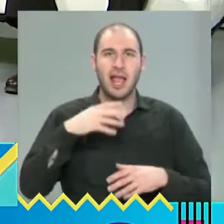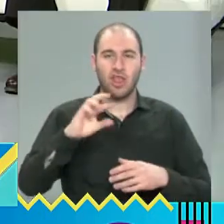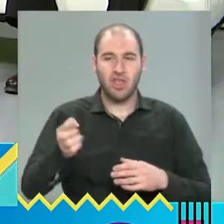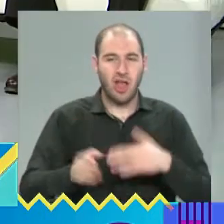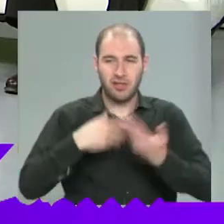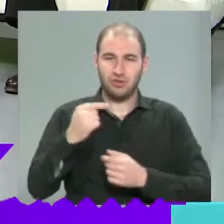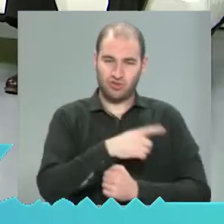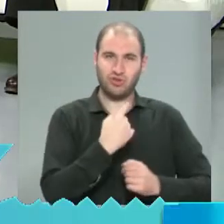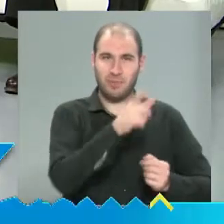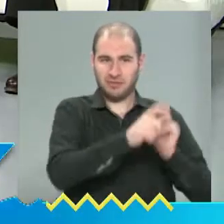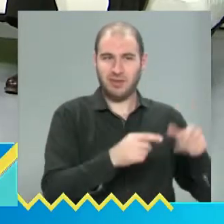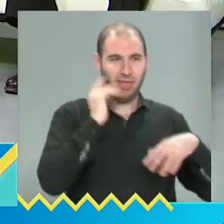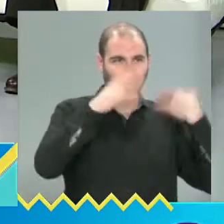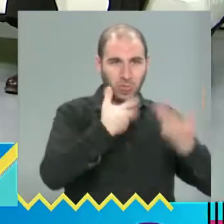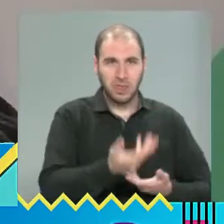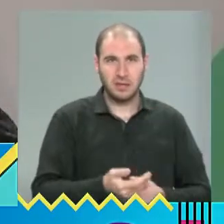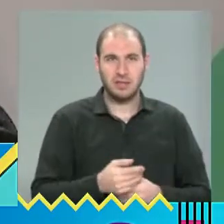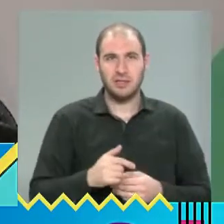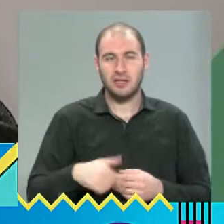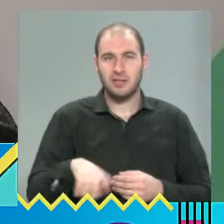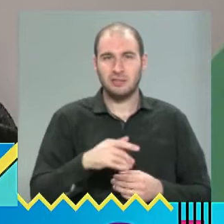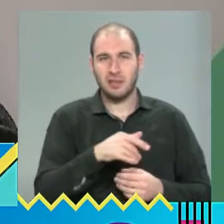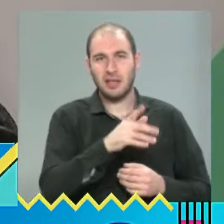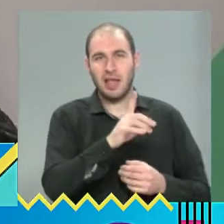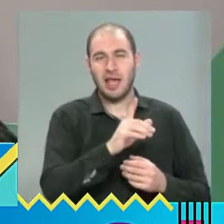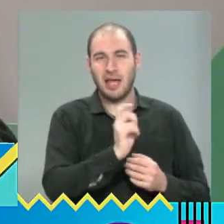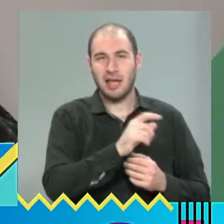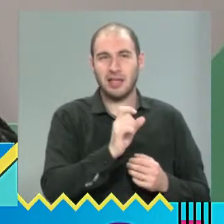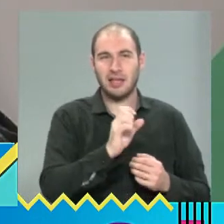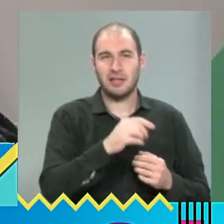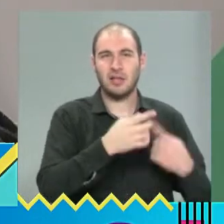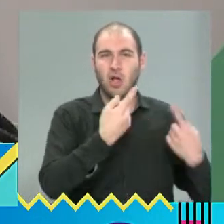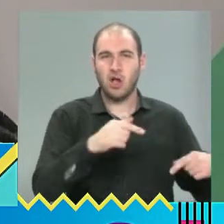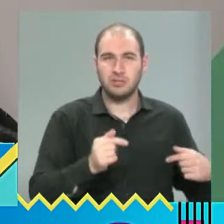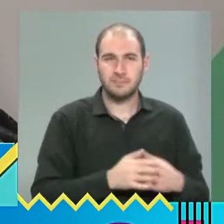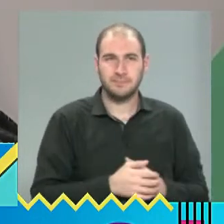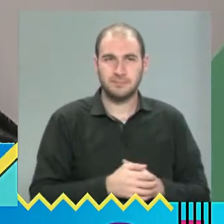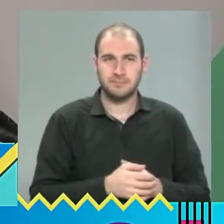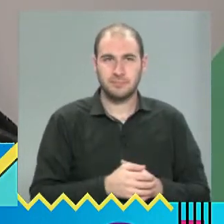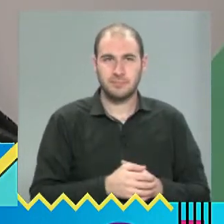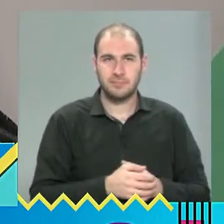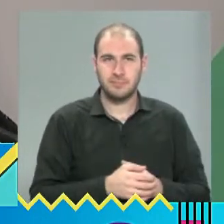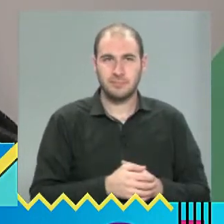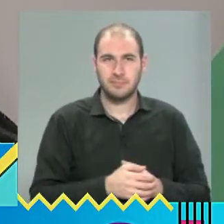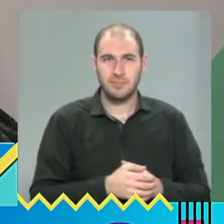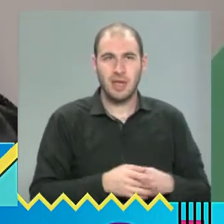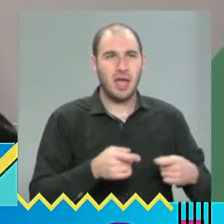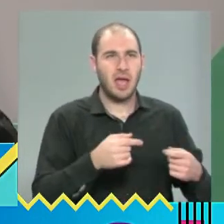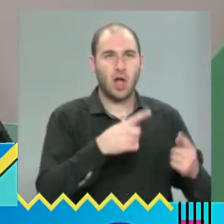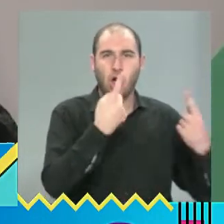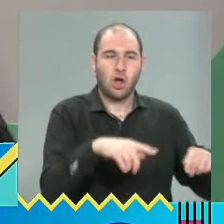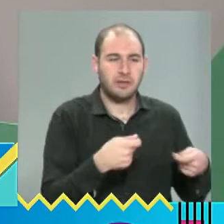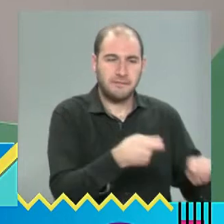dólar. Nosotros nos enloquecimos, dijimos, mira, no nos atrae las otras ¿cómo dicen?